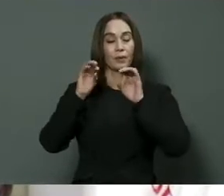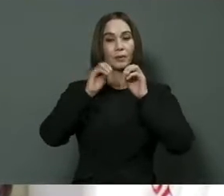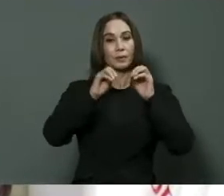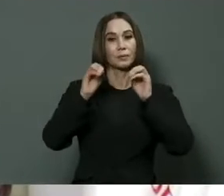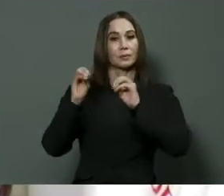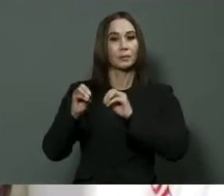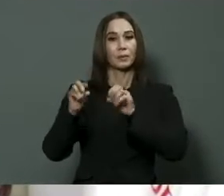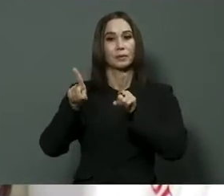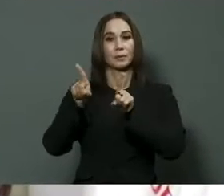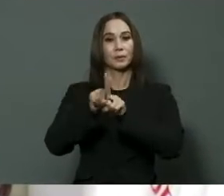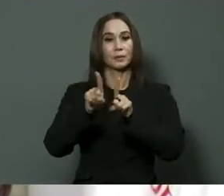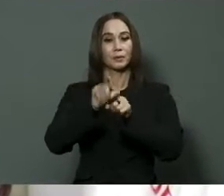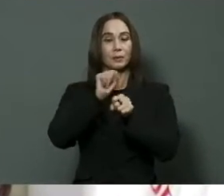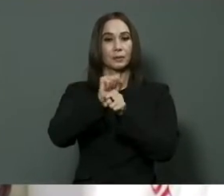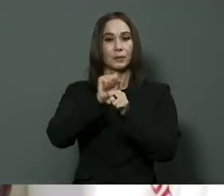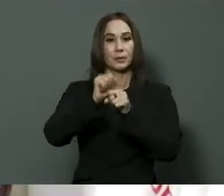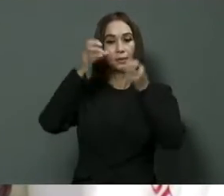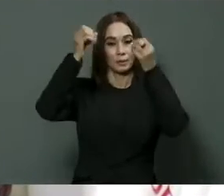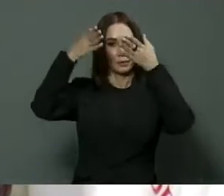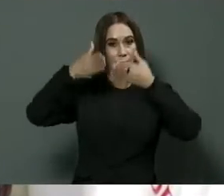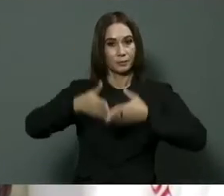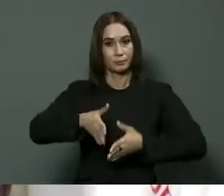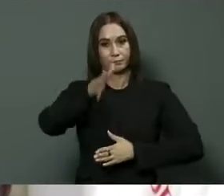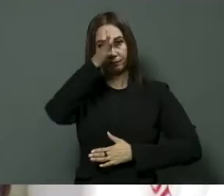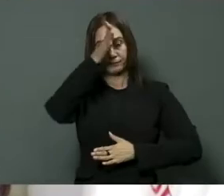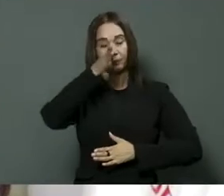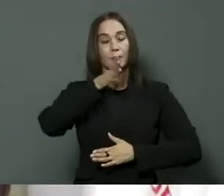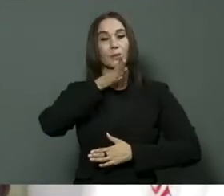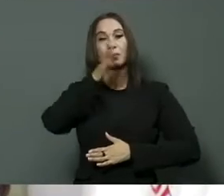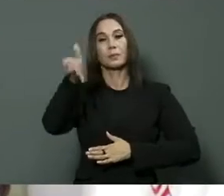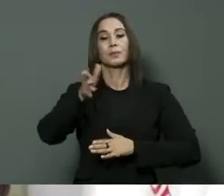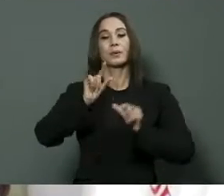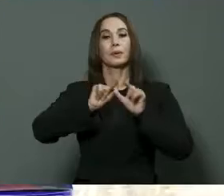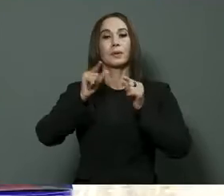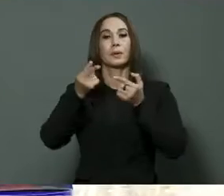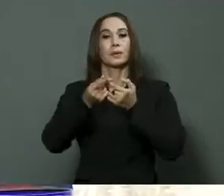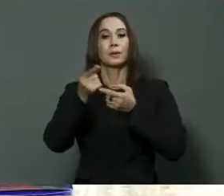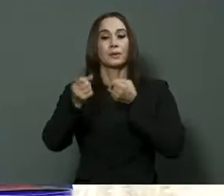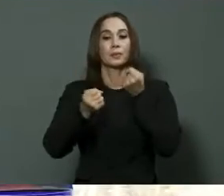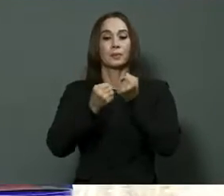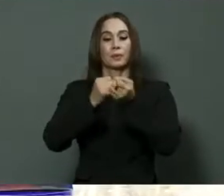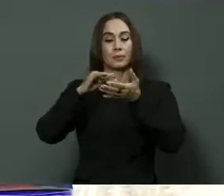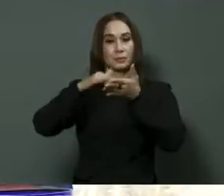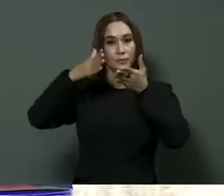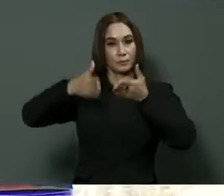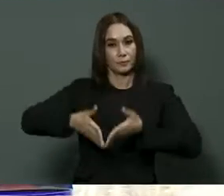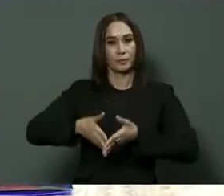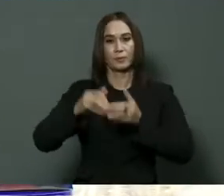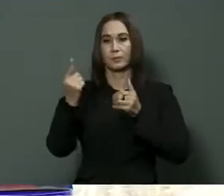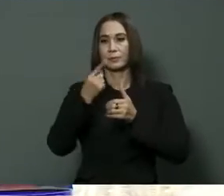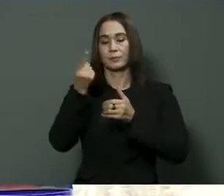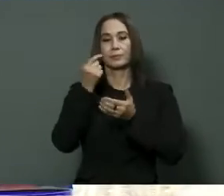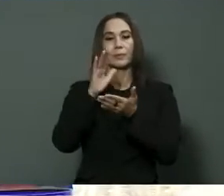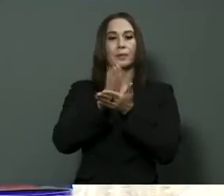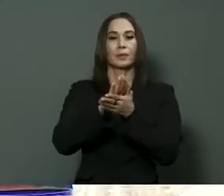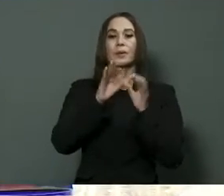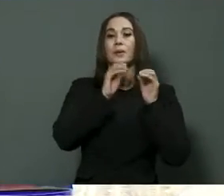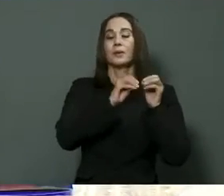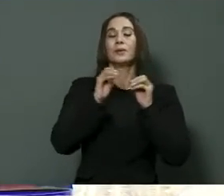los maestros, los padres y los protagonistas que son los estudiantes, se